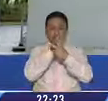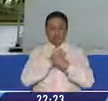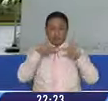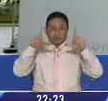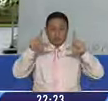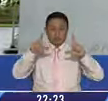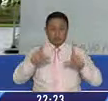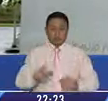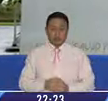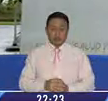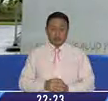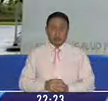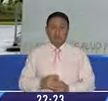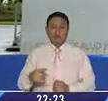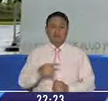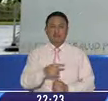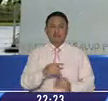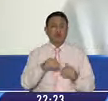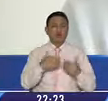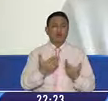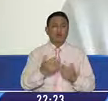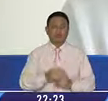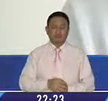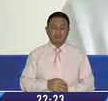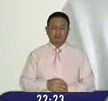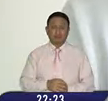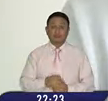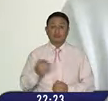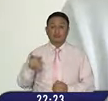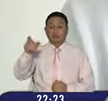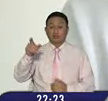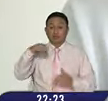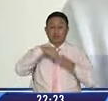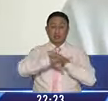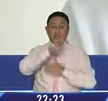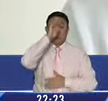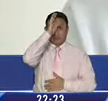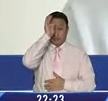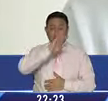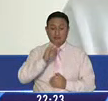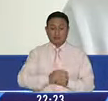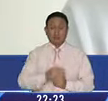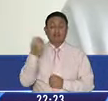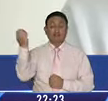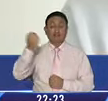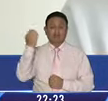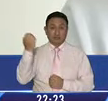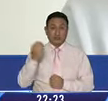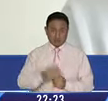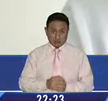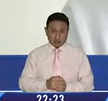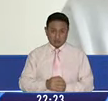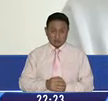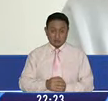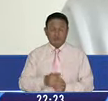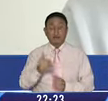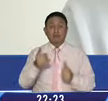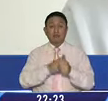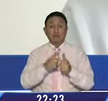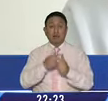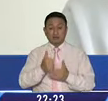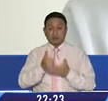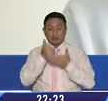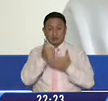exámenes para determinar su estado de salud. Al ingreso del paciente en la emergencia, se estabilizó, se